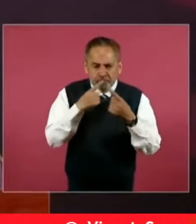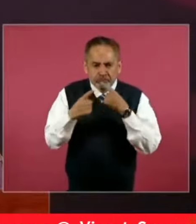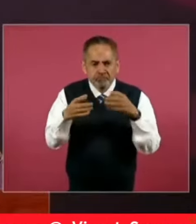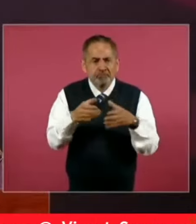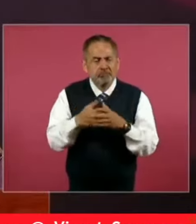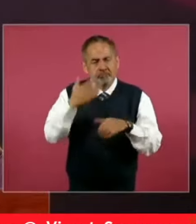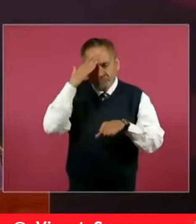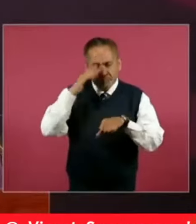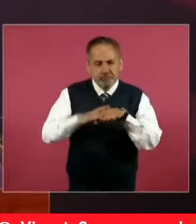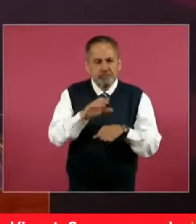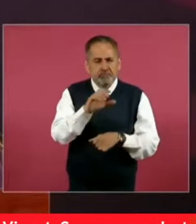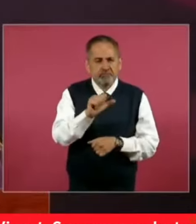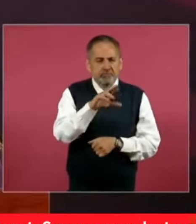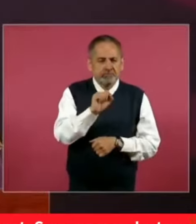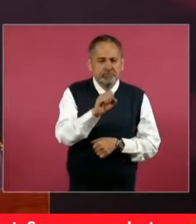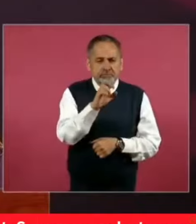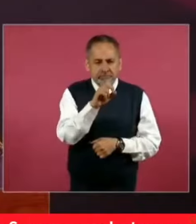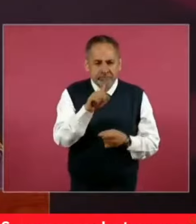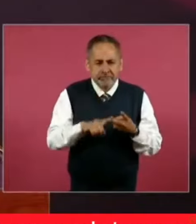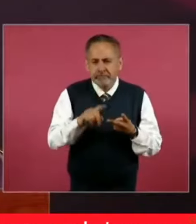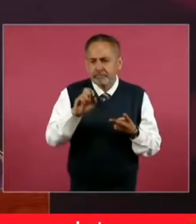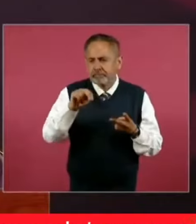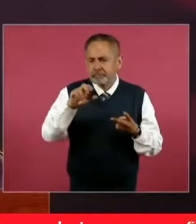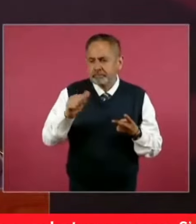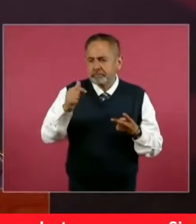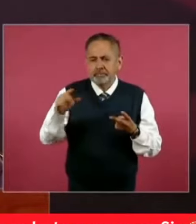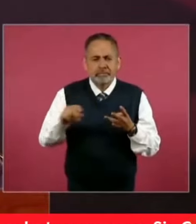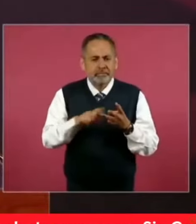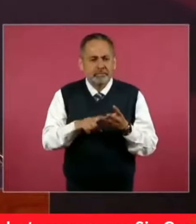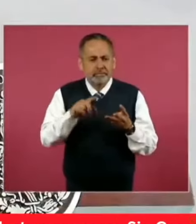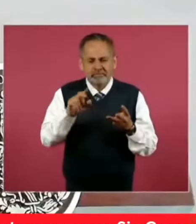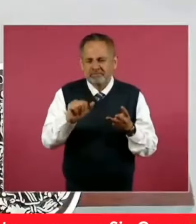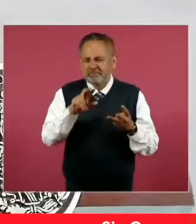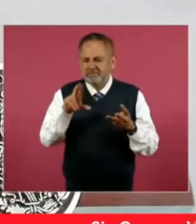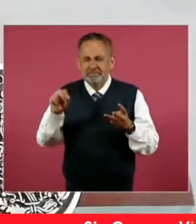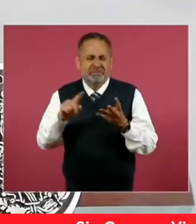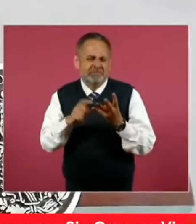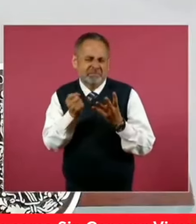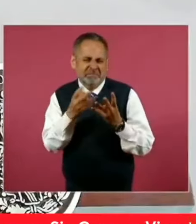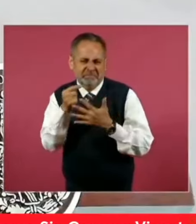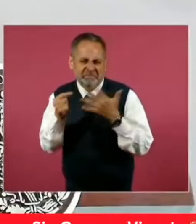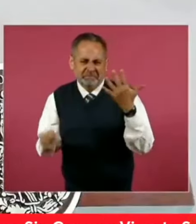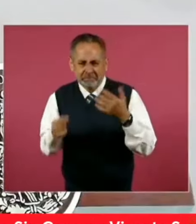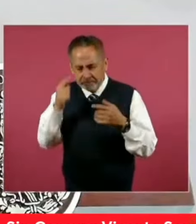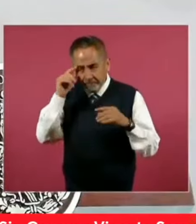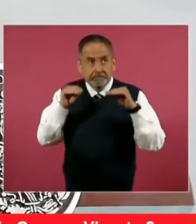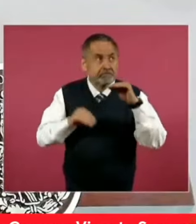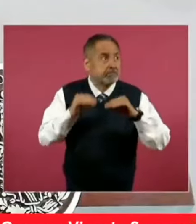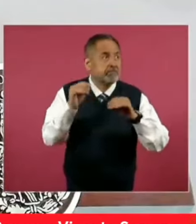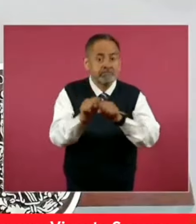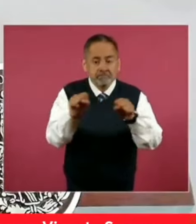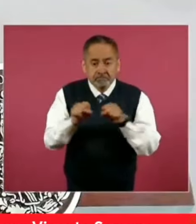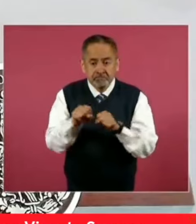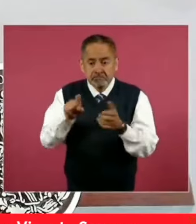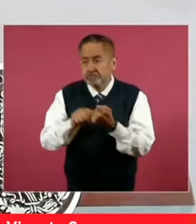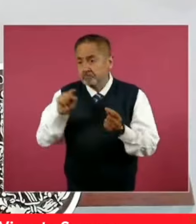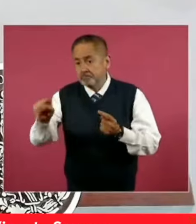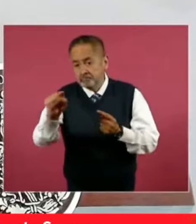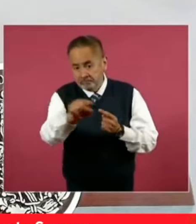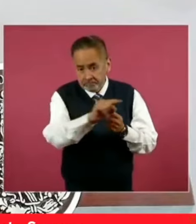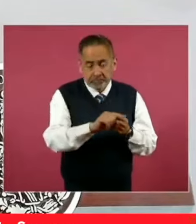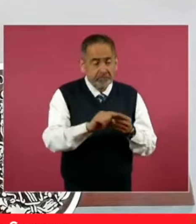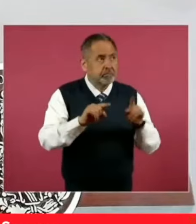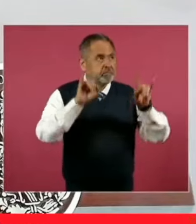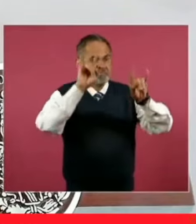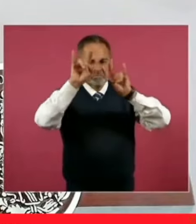Carmen Cerdán, Elena Garro y Nelly Campobello, entre muchos otros. Para la ambientación de estas salas se utilizaron